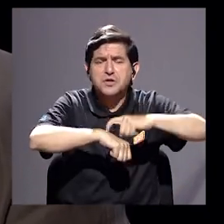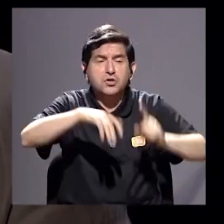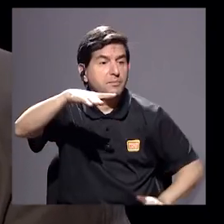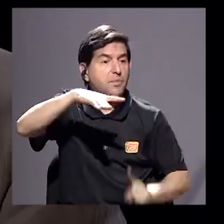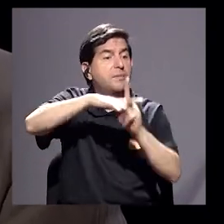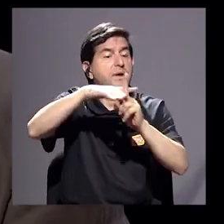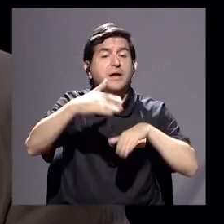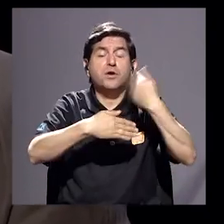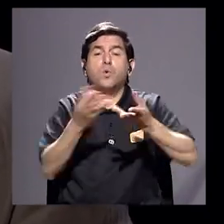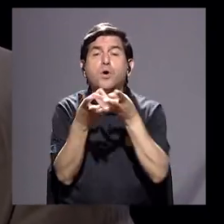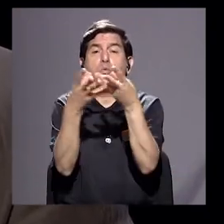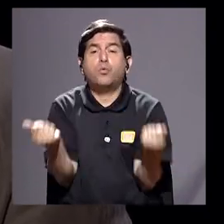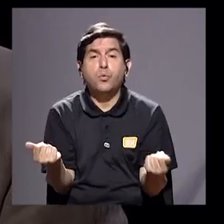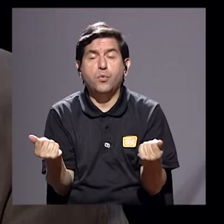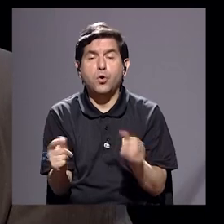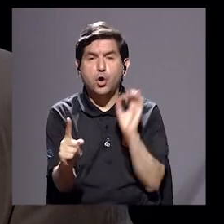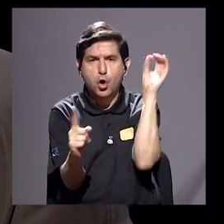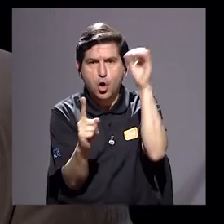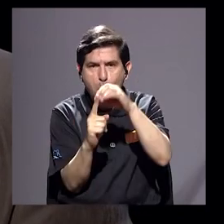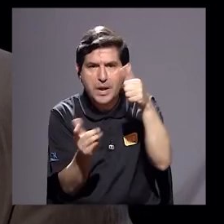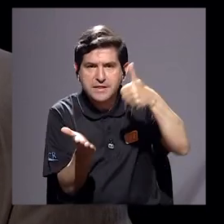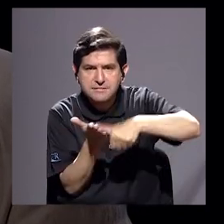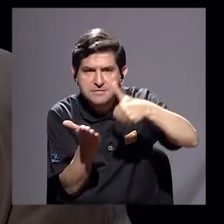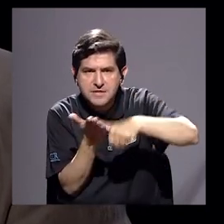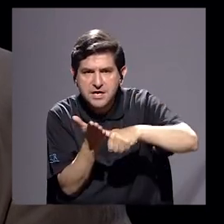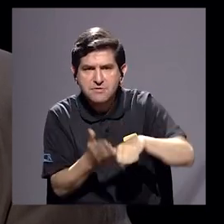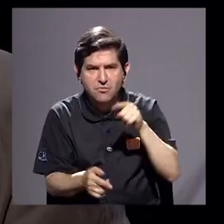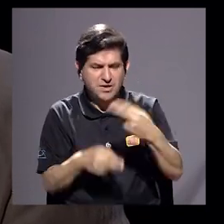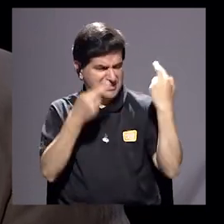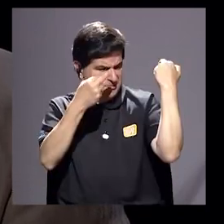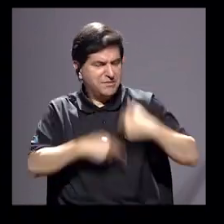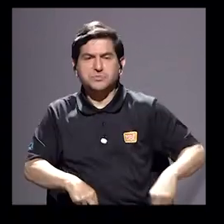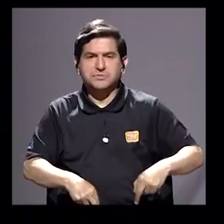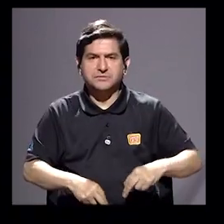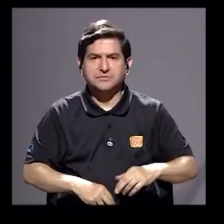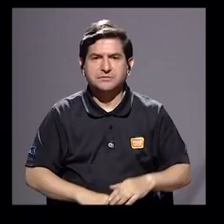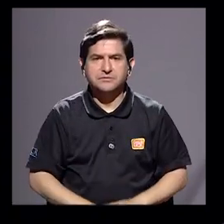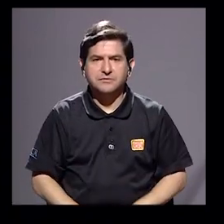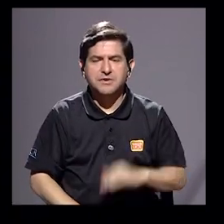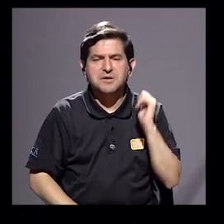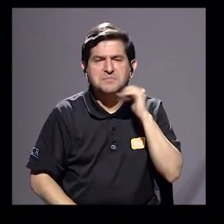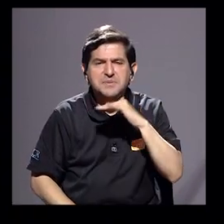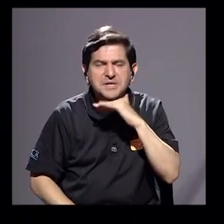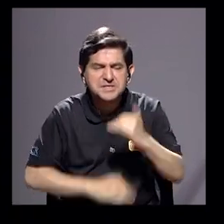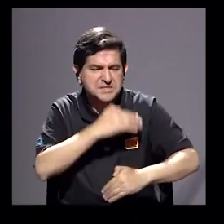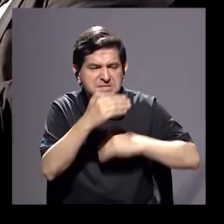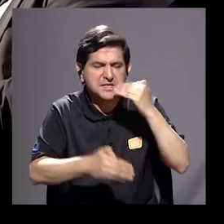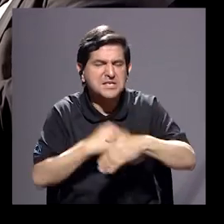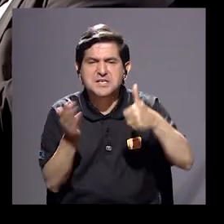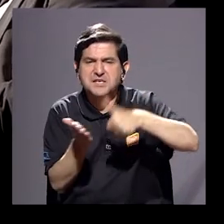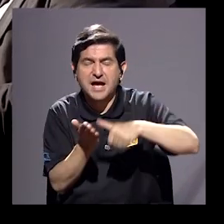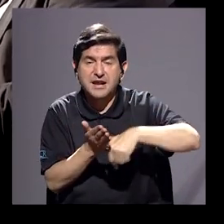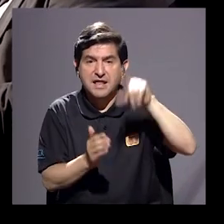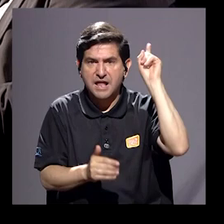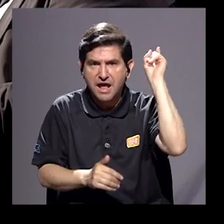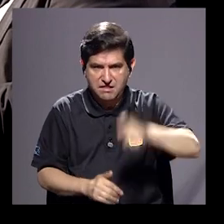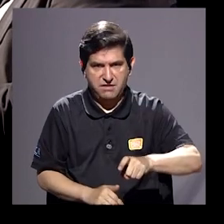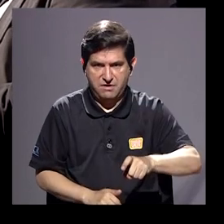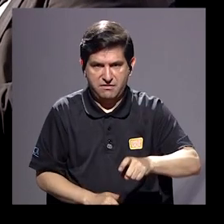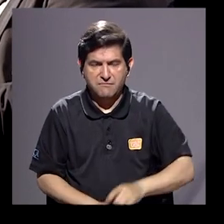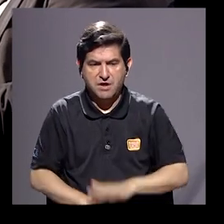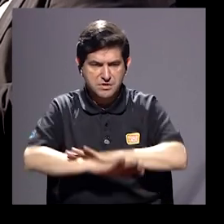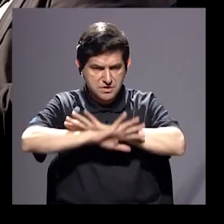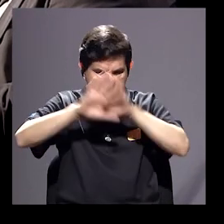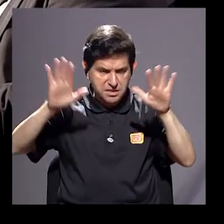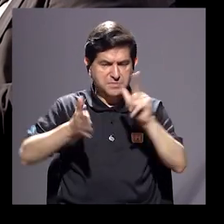noche a la mañana y desaparece como objetivo electoral y responsable y ensuciar un proceso electoral que debe de ser un proceso electoral